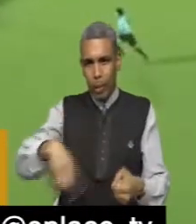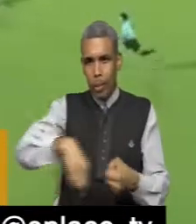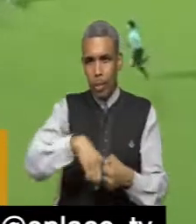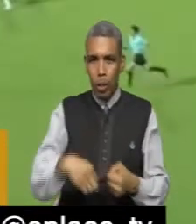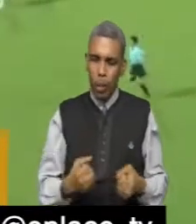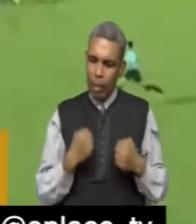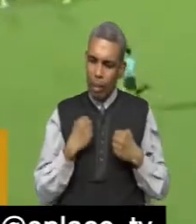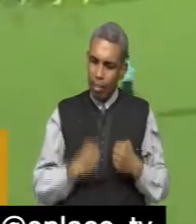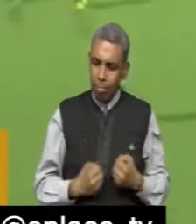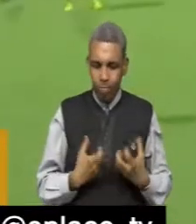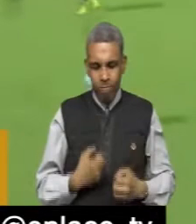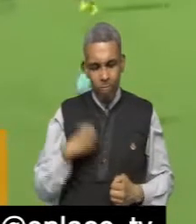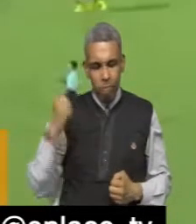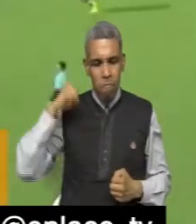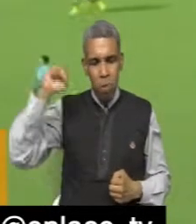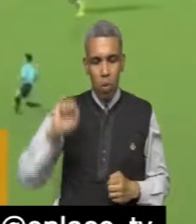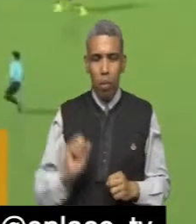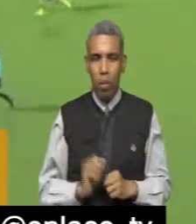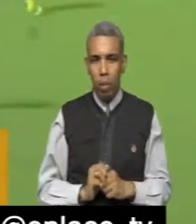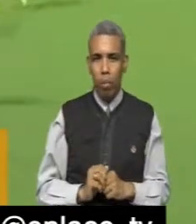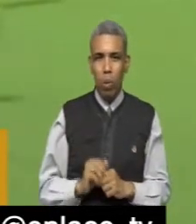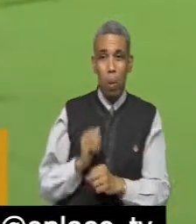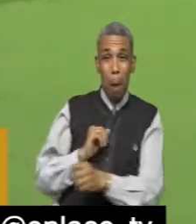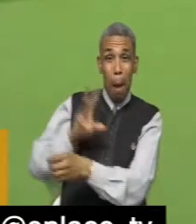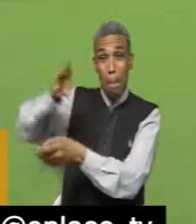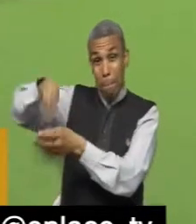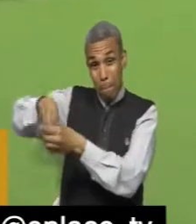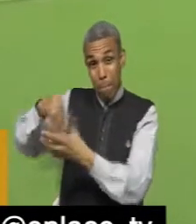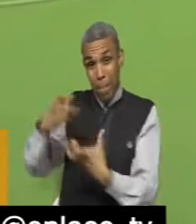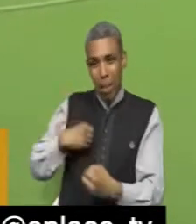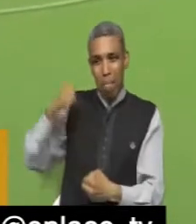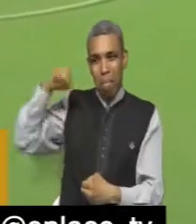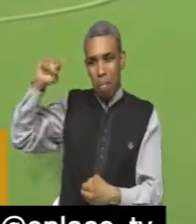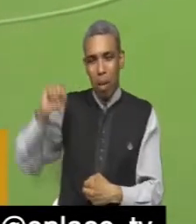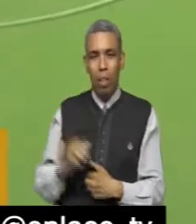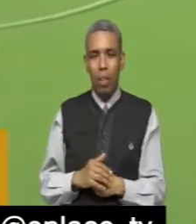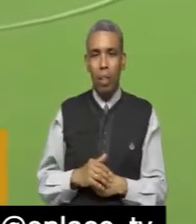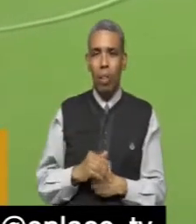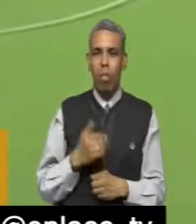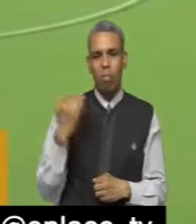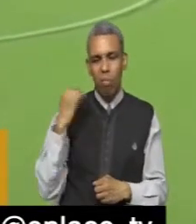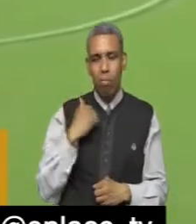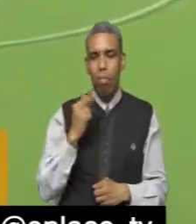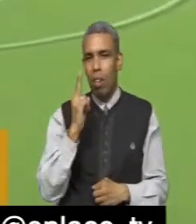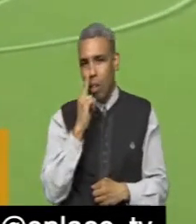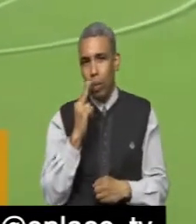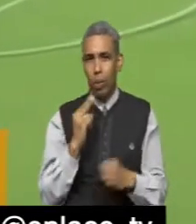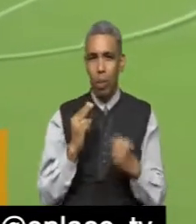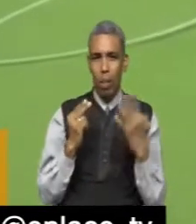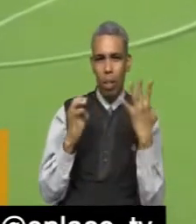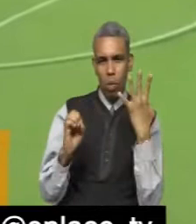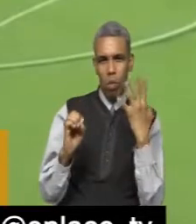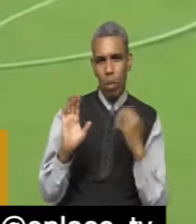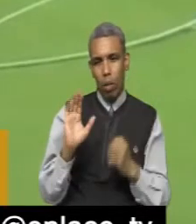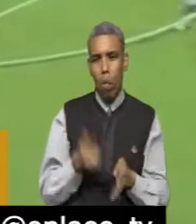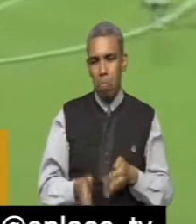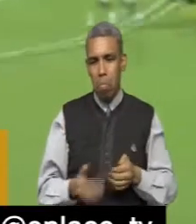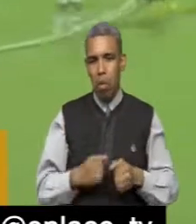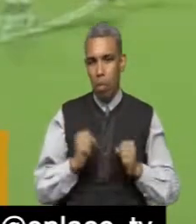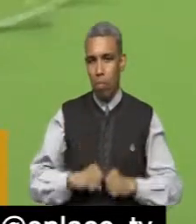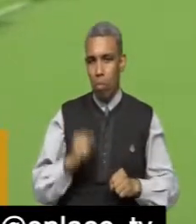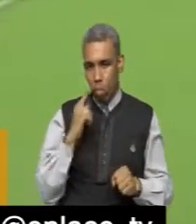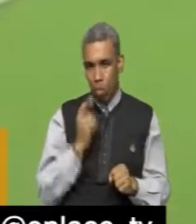sumar sus 3 primeros puntos en condición de visitante. Pese a la derrota con el Nacional, la máquina amarilla deja una buena impresión en lo que va de